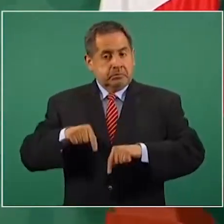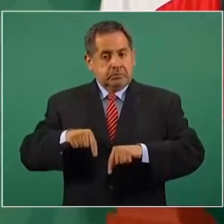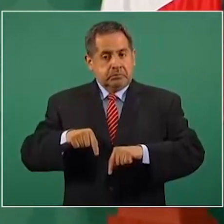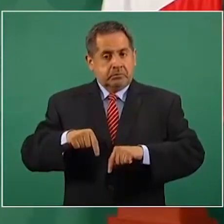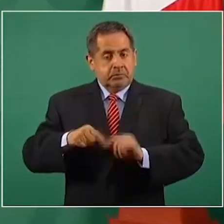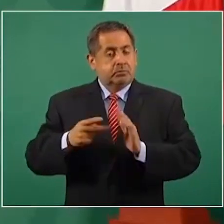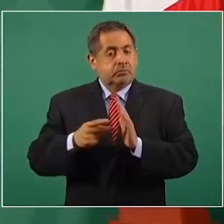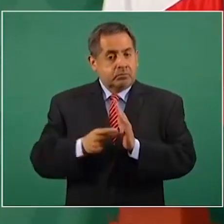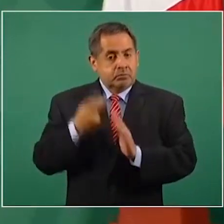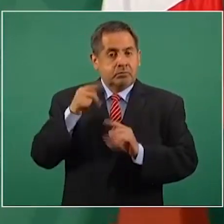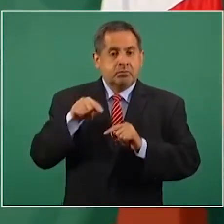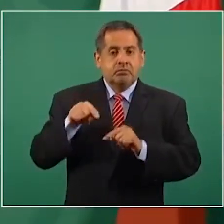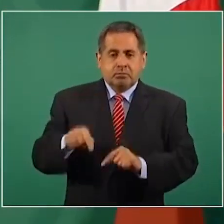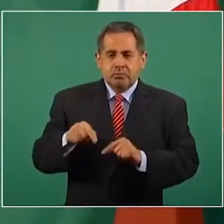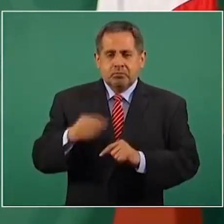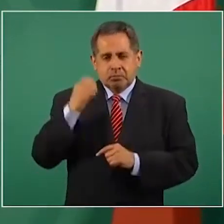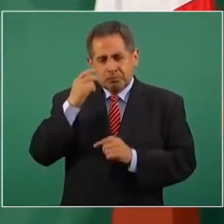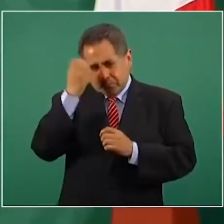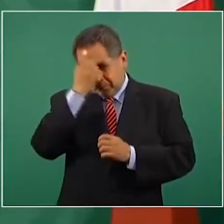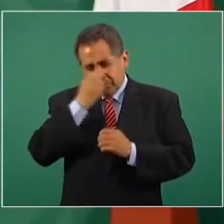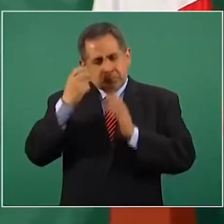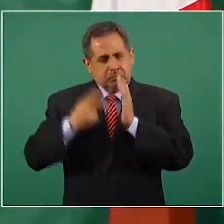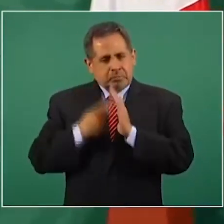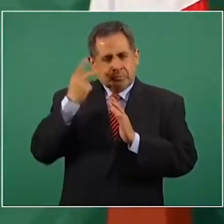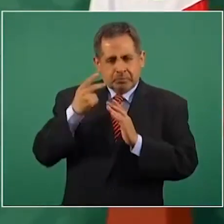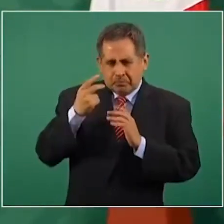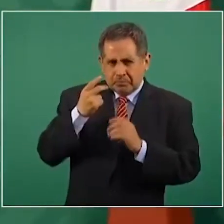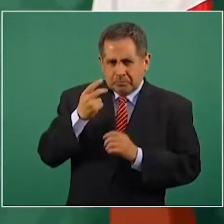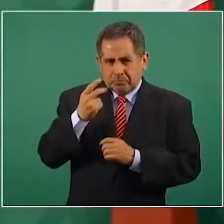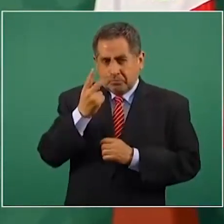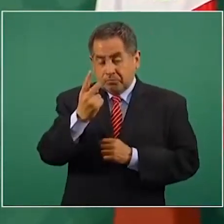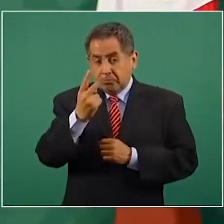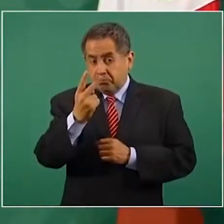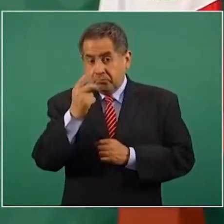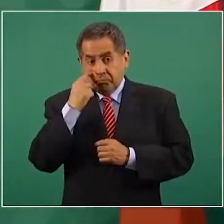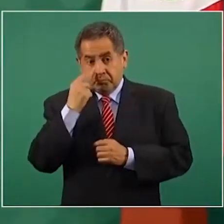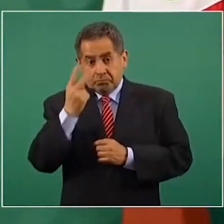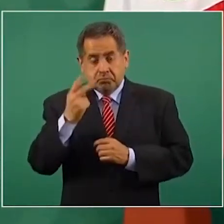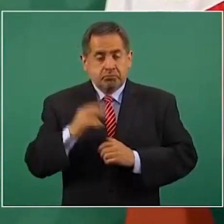también me hice la prueba. Dos,